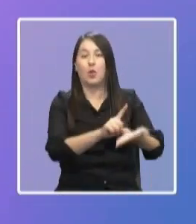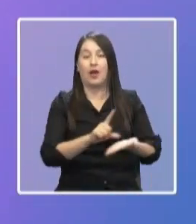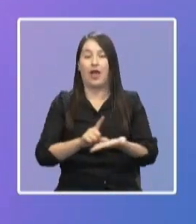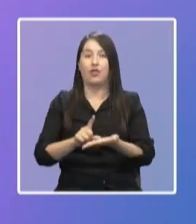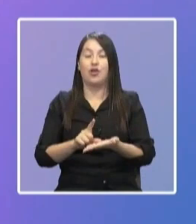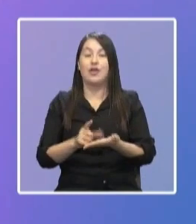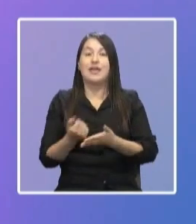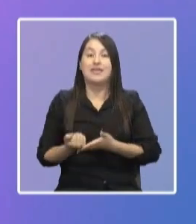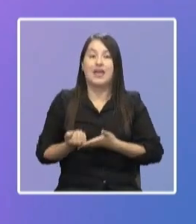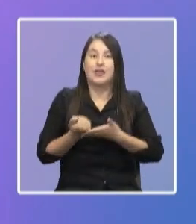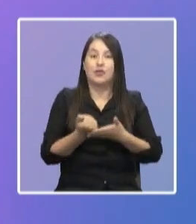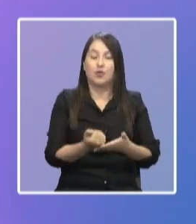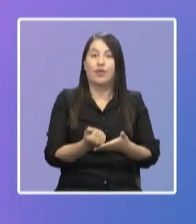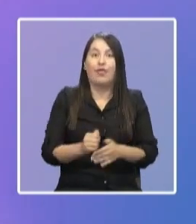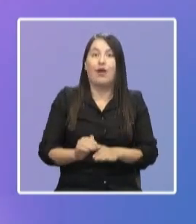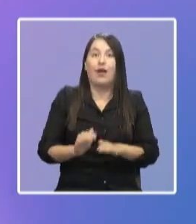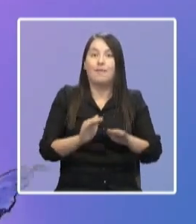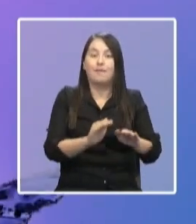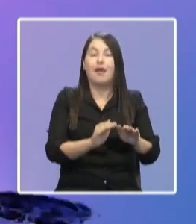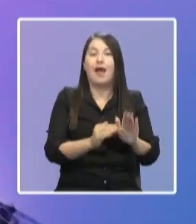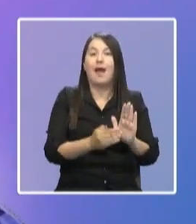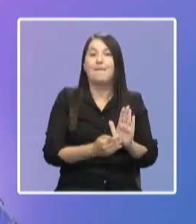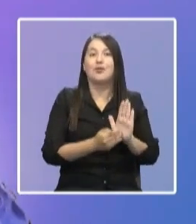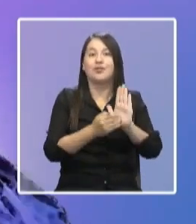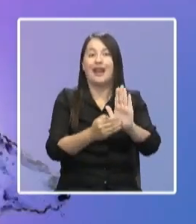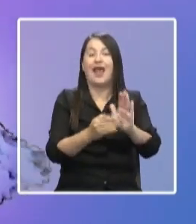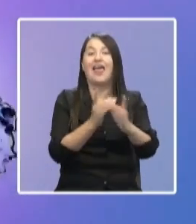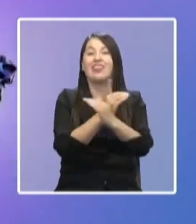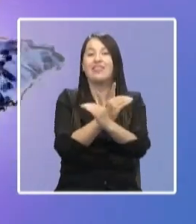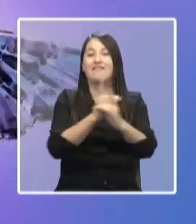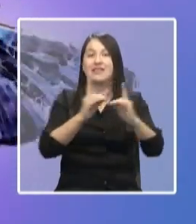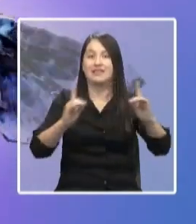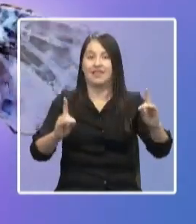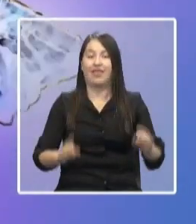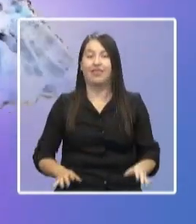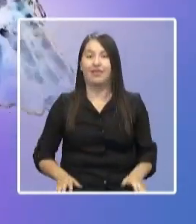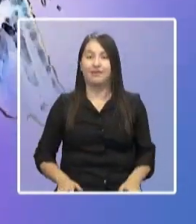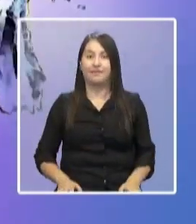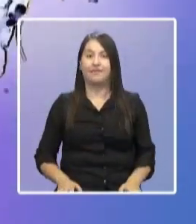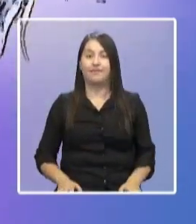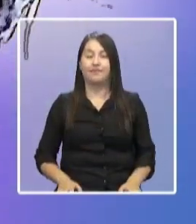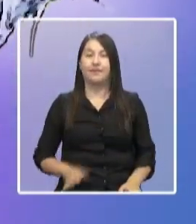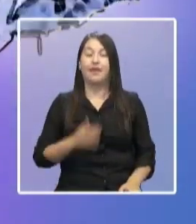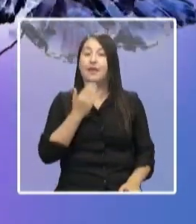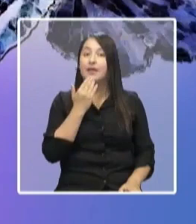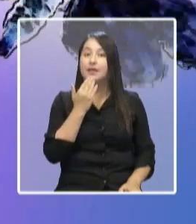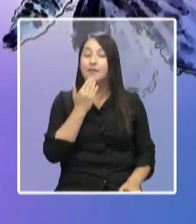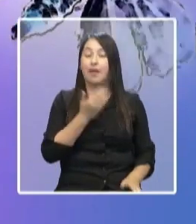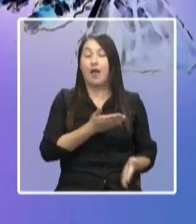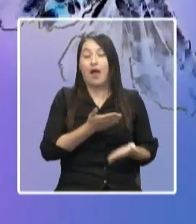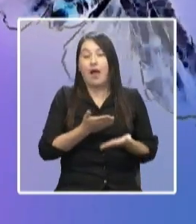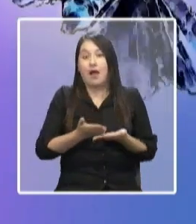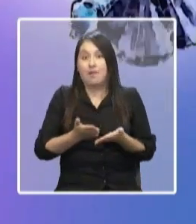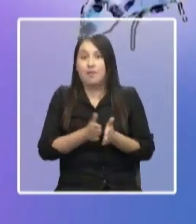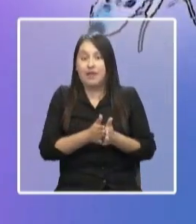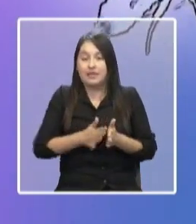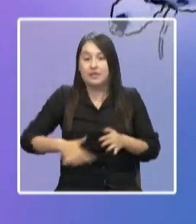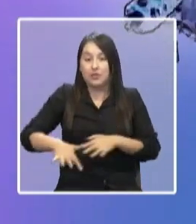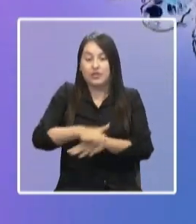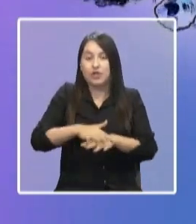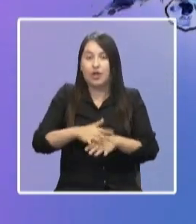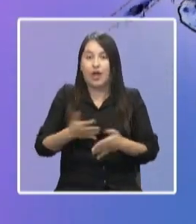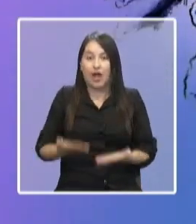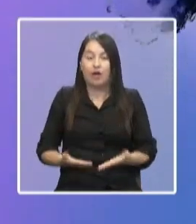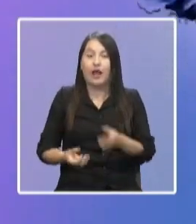a mostrar la diversidad. Por otro lado, creo que en el momento actual, en la